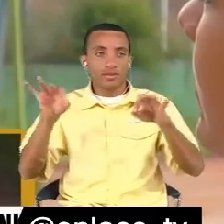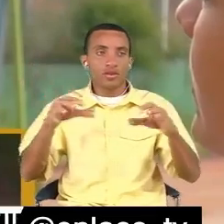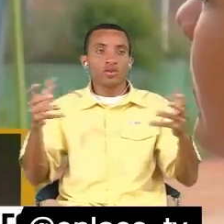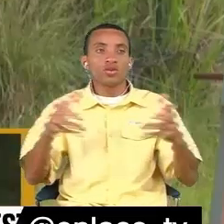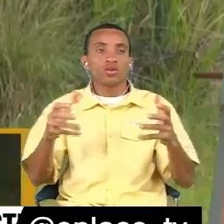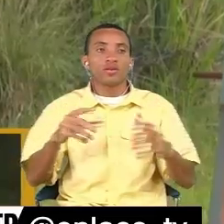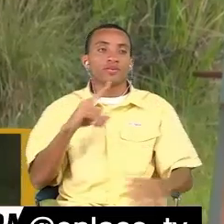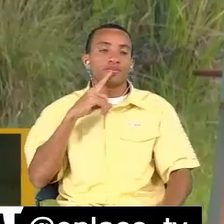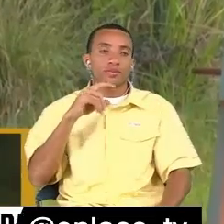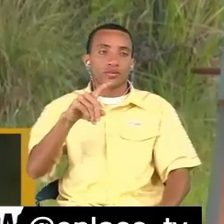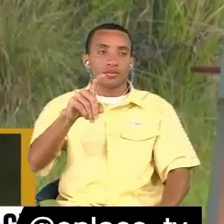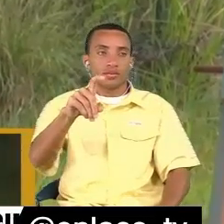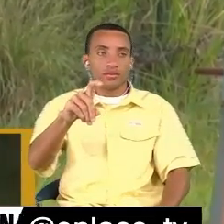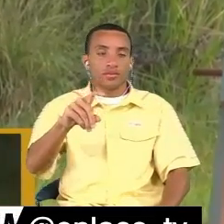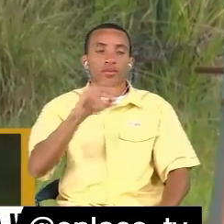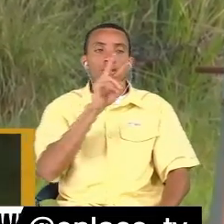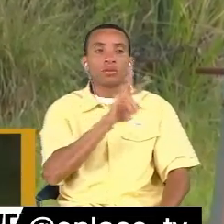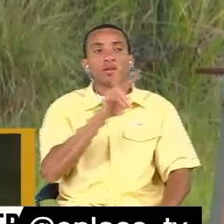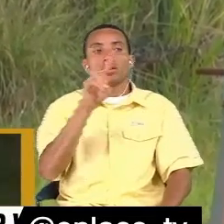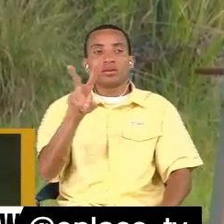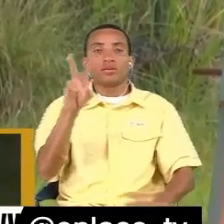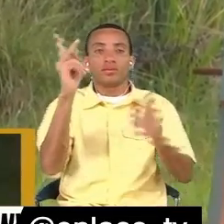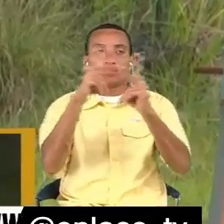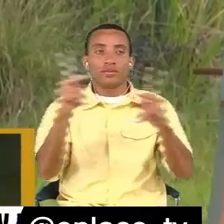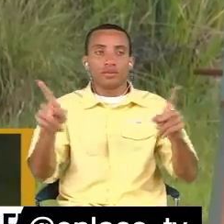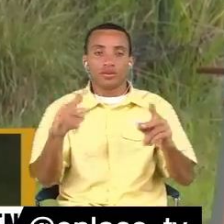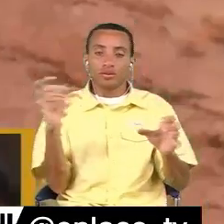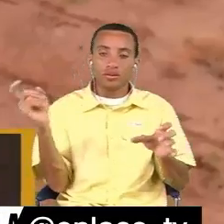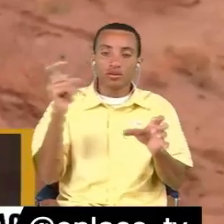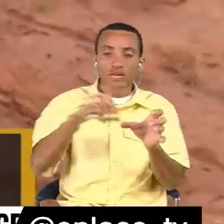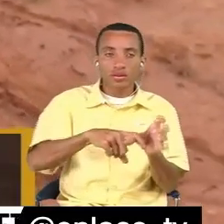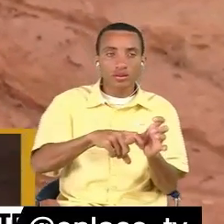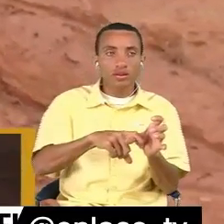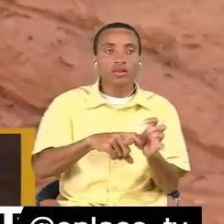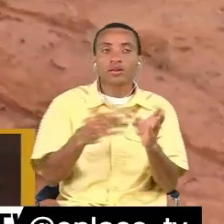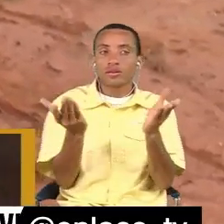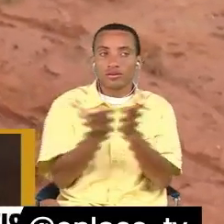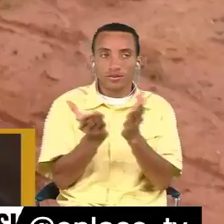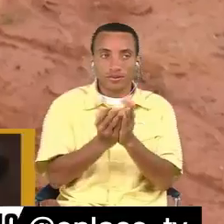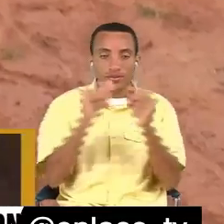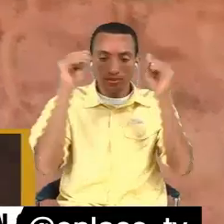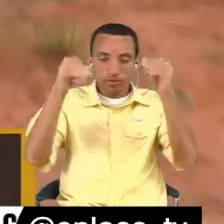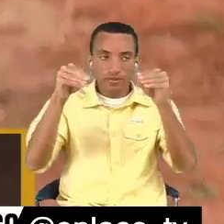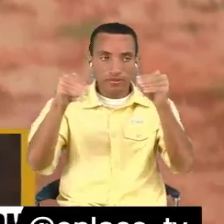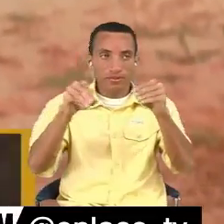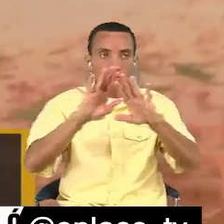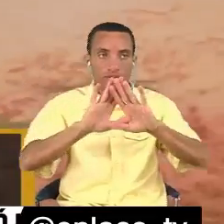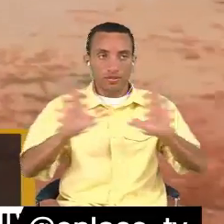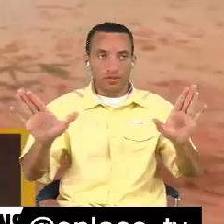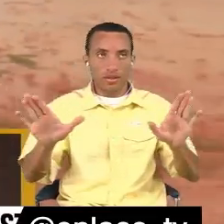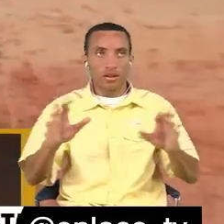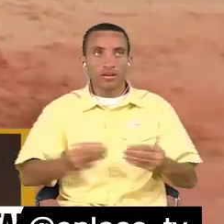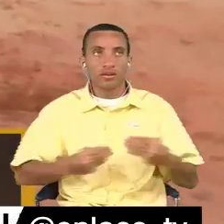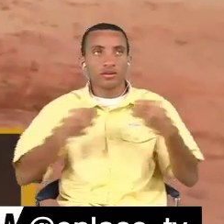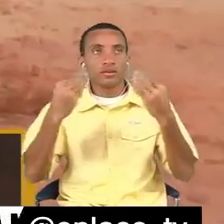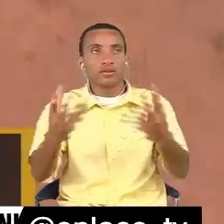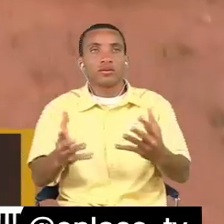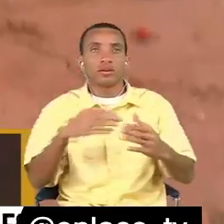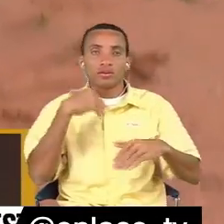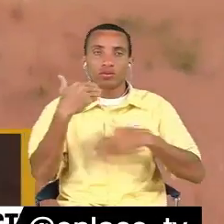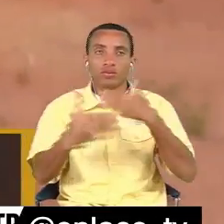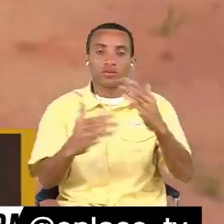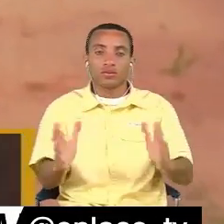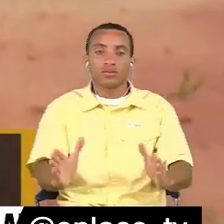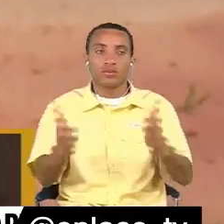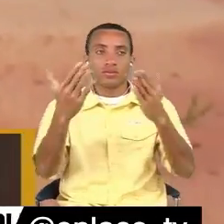de Bucaramanga. 22 personas pertenecen a la escuela de formación a la que recientemente se le fueron entregados algunos implementos para mejorar las condiciones